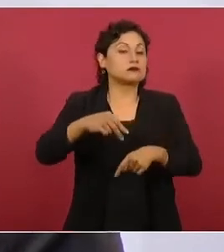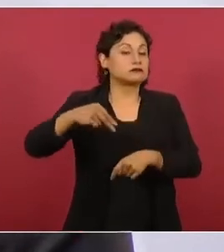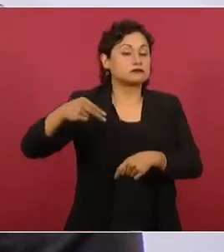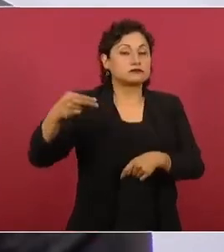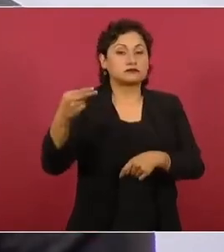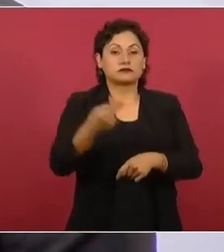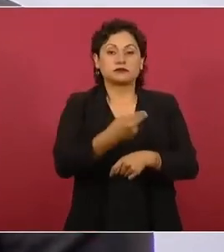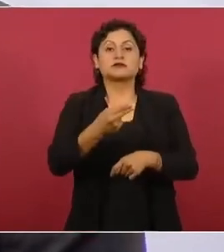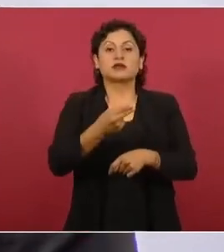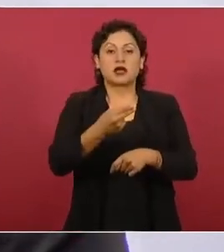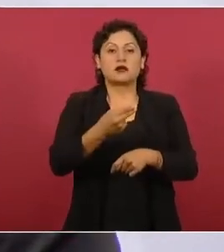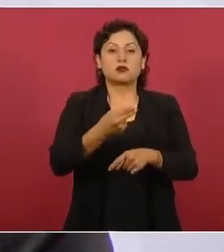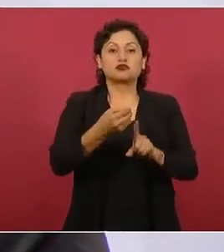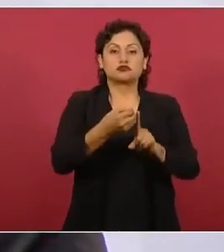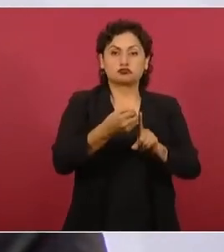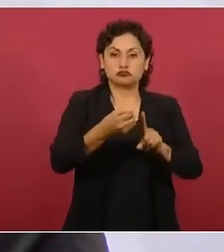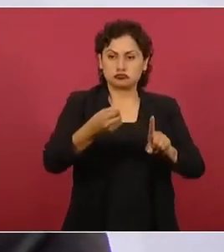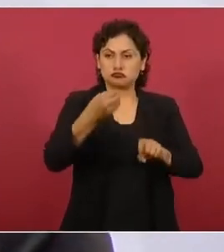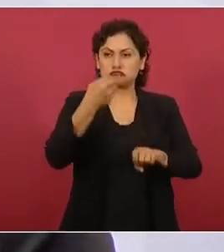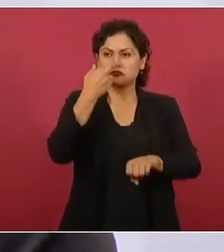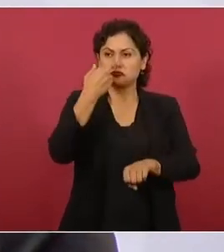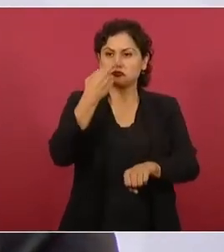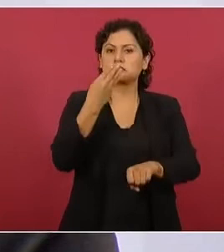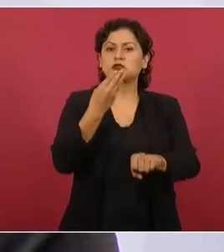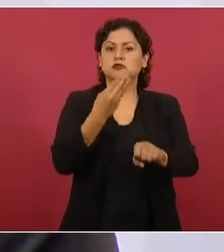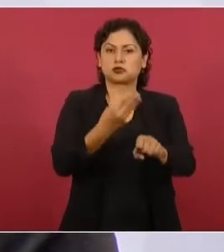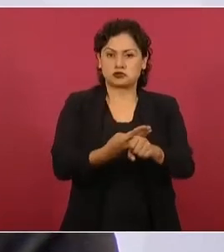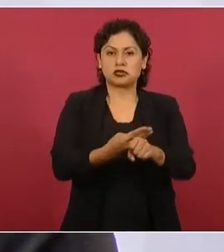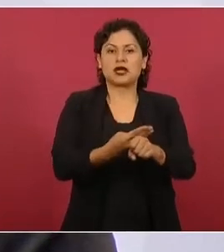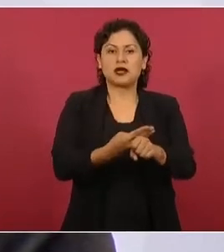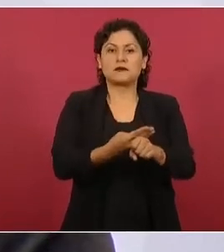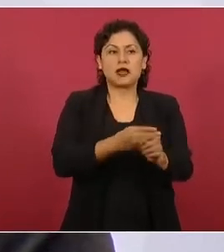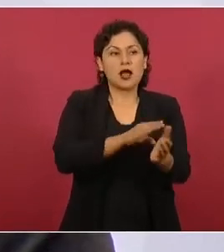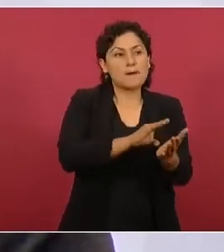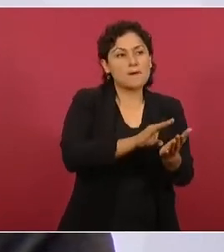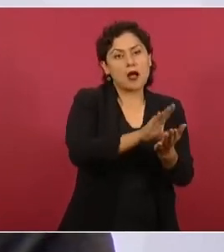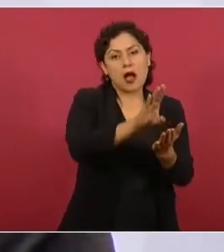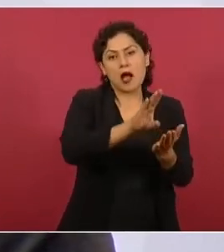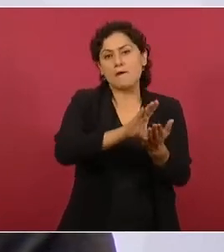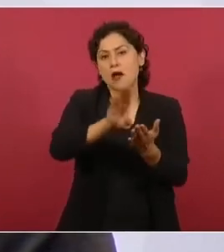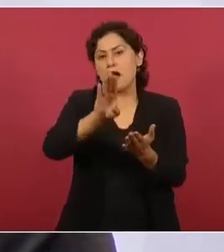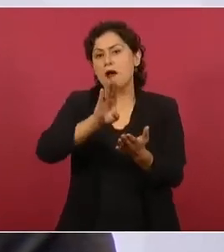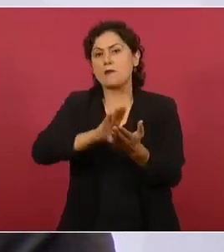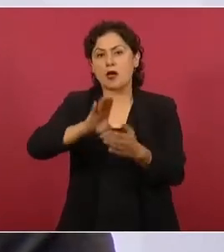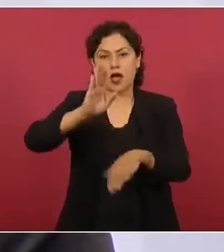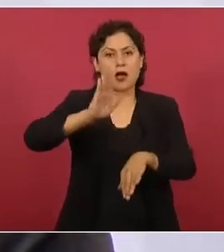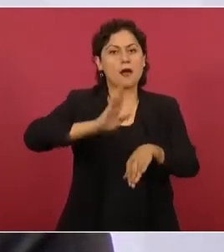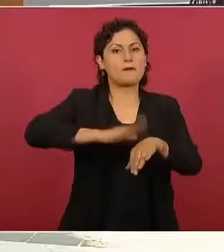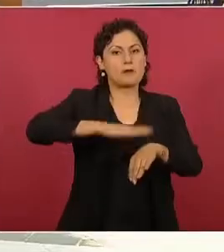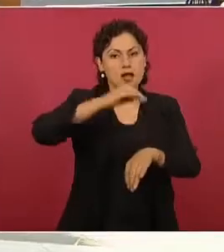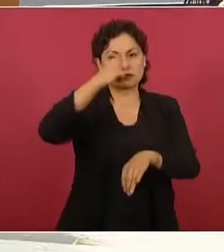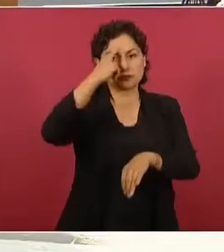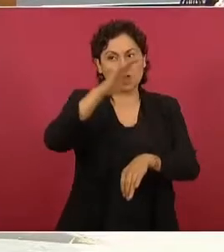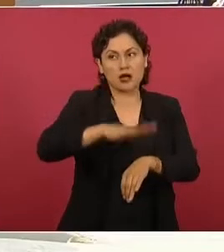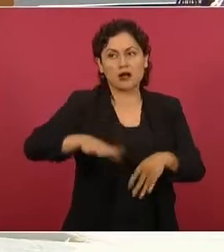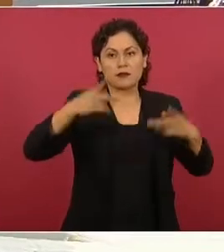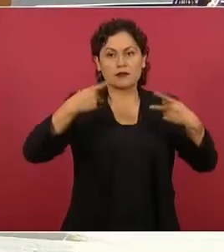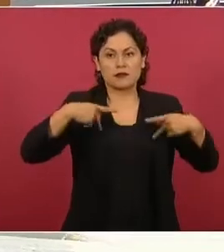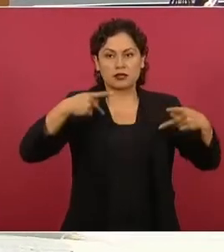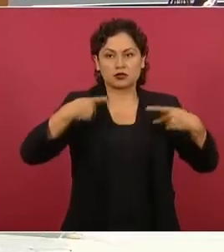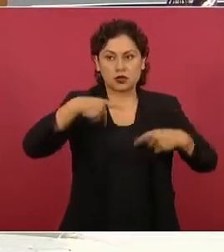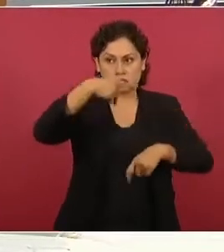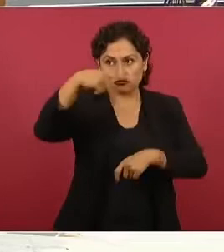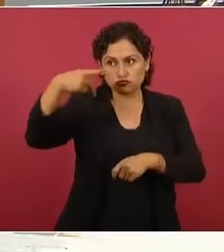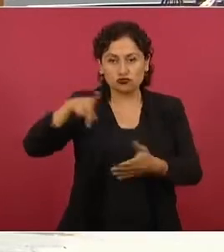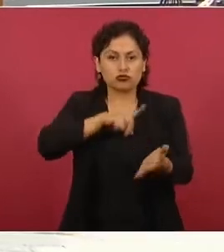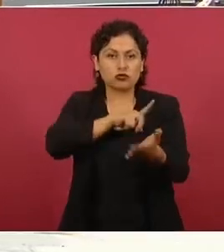manera ordenada y responsablemente el número de créditos para vivienda para atender a los trabajadores derechohabientes de